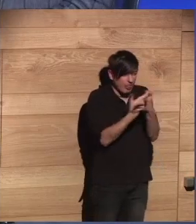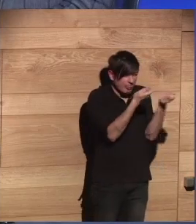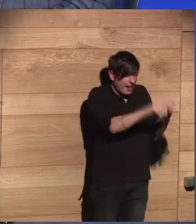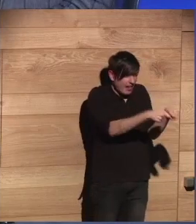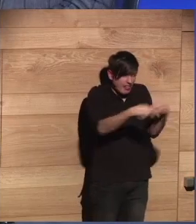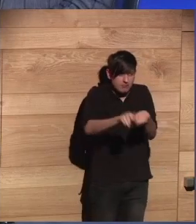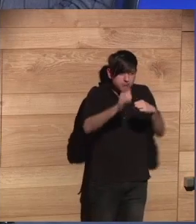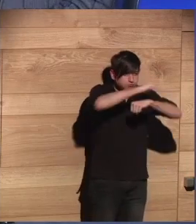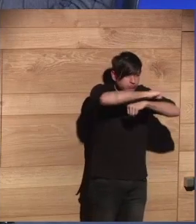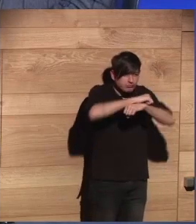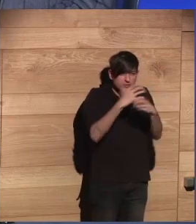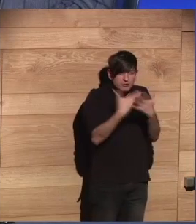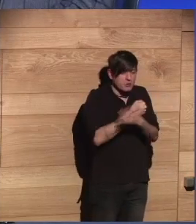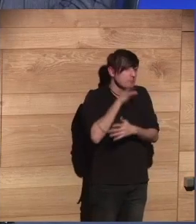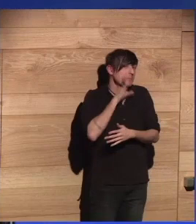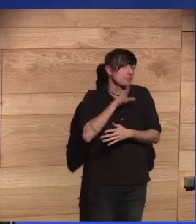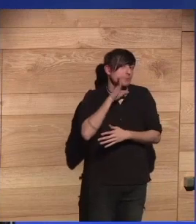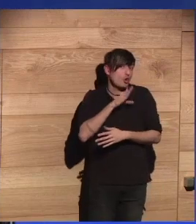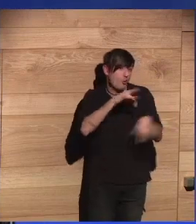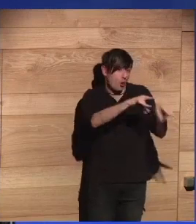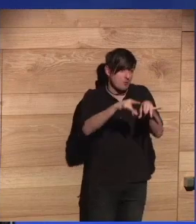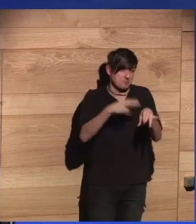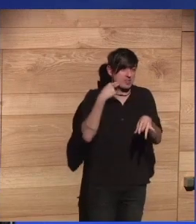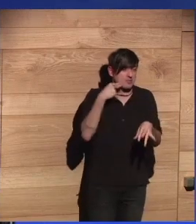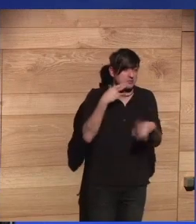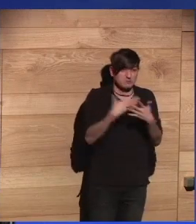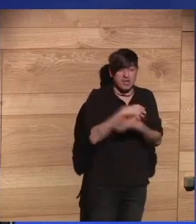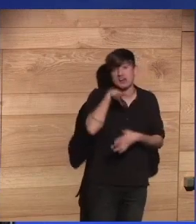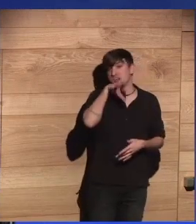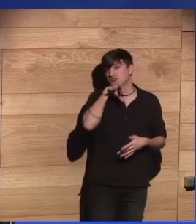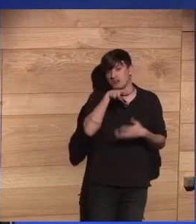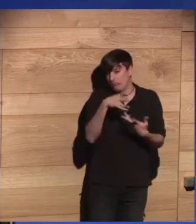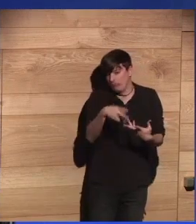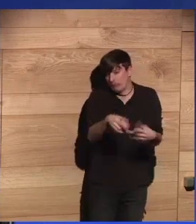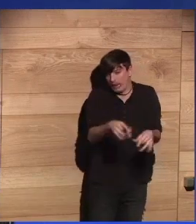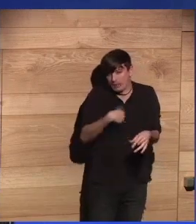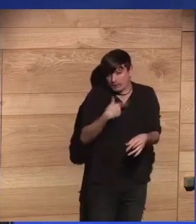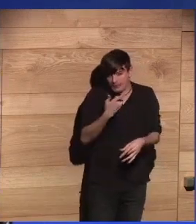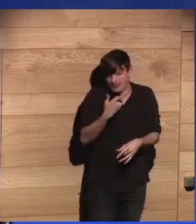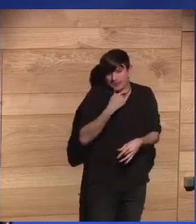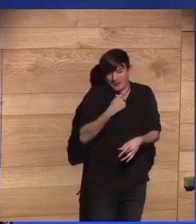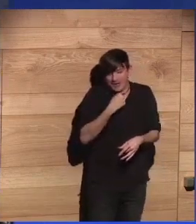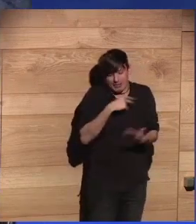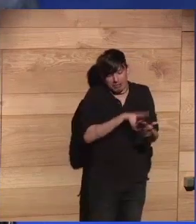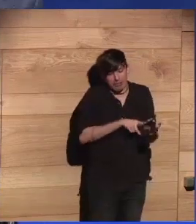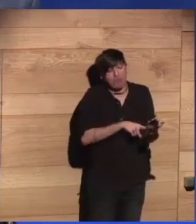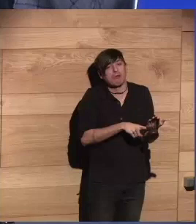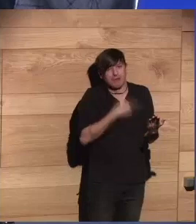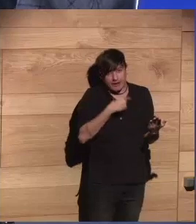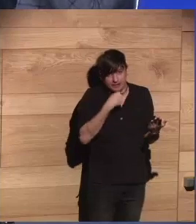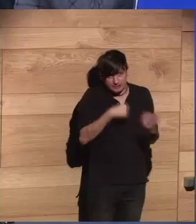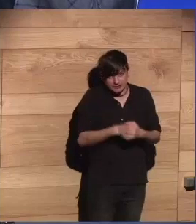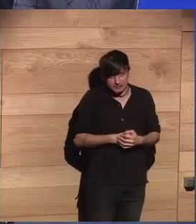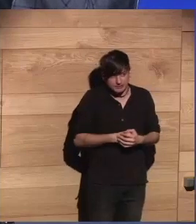cerrada, tenía pavor al polvo, por ejemplo, anécdotas que no sirven para nada, pero que a mí me hicieron gracia leer. Pero